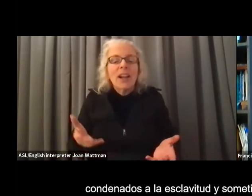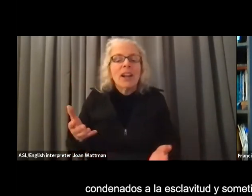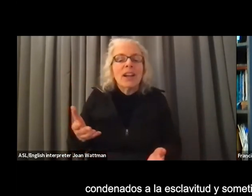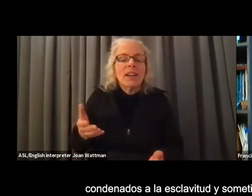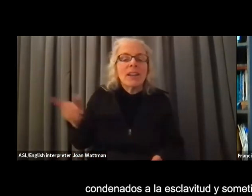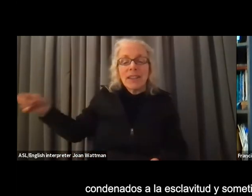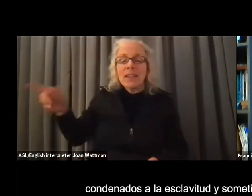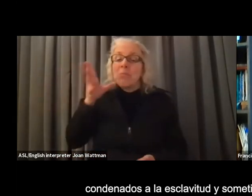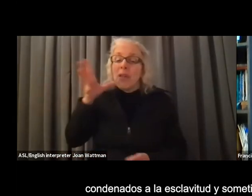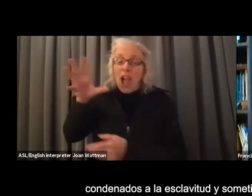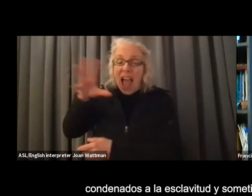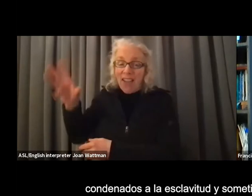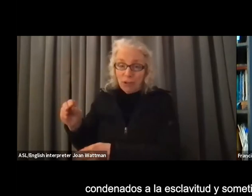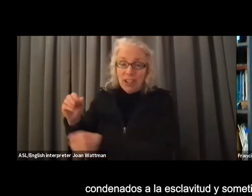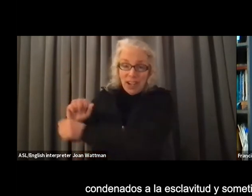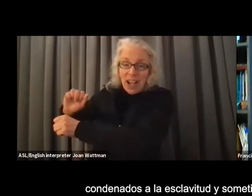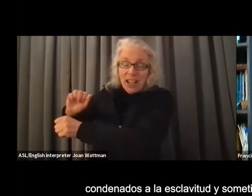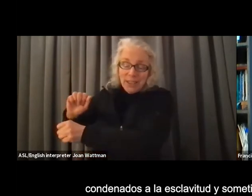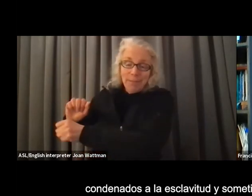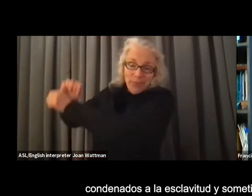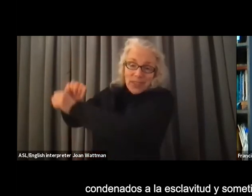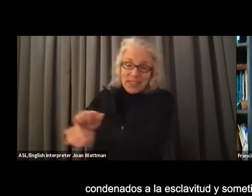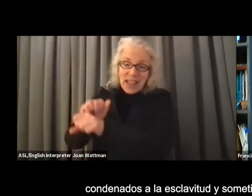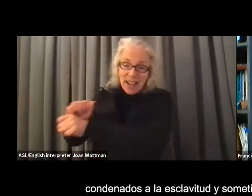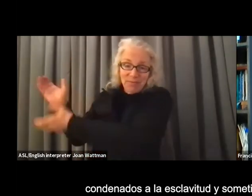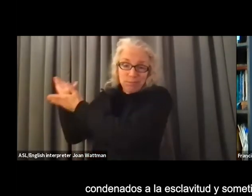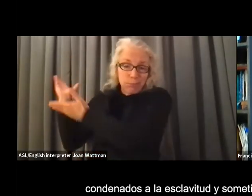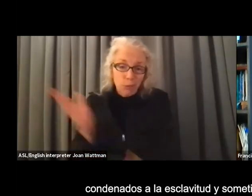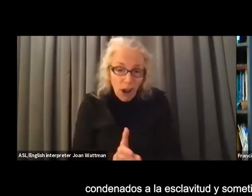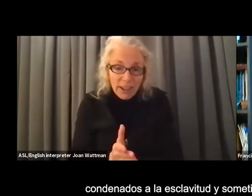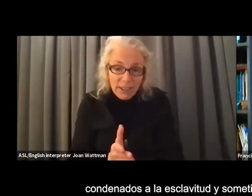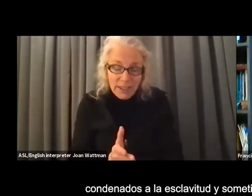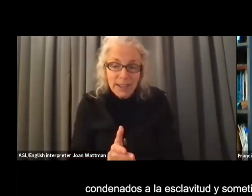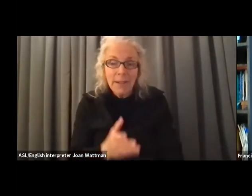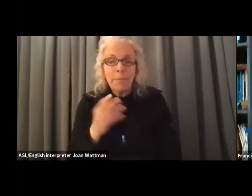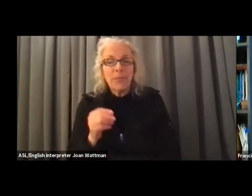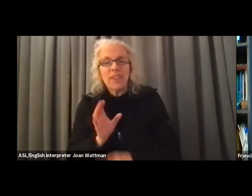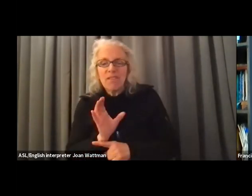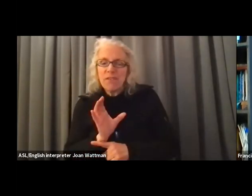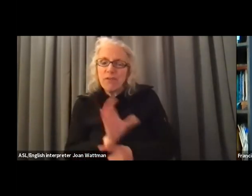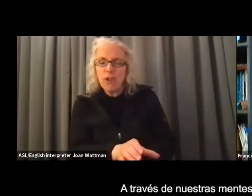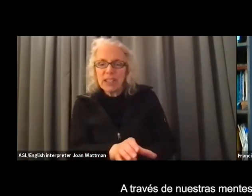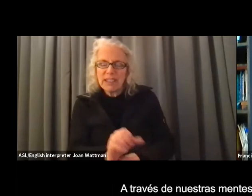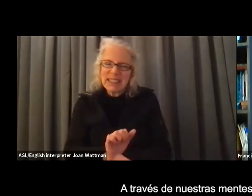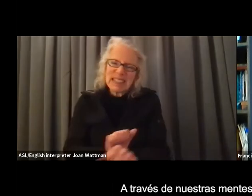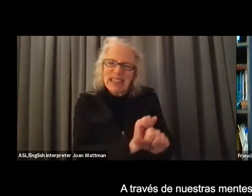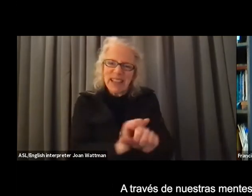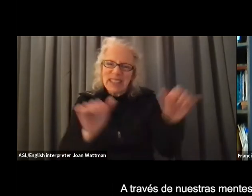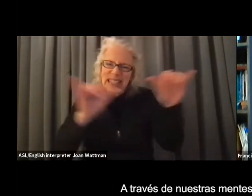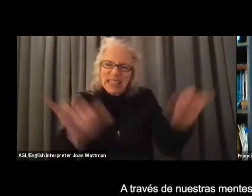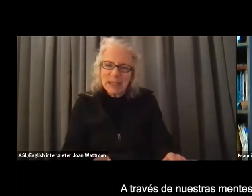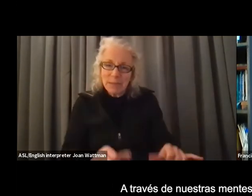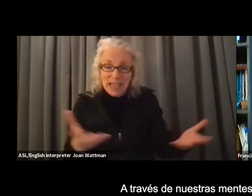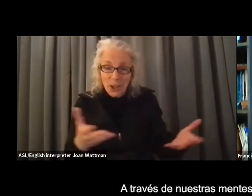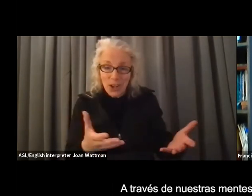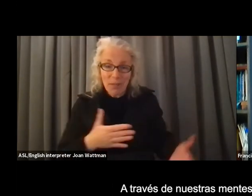condenados a la esclavitud y sometidos a ese sistema esclavista. Desde entonces hemos estado ahí. Por nuestras mentes